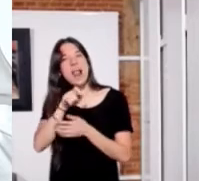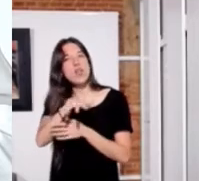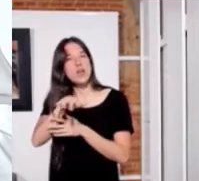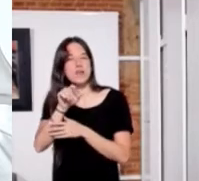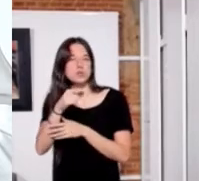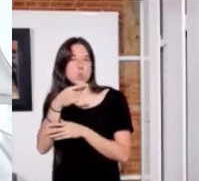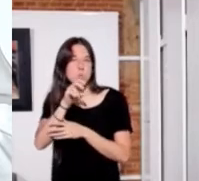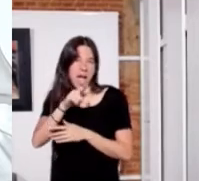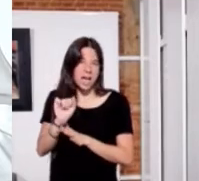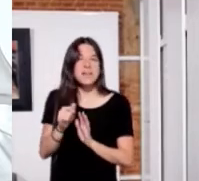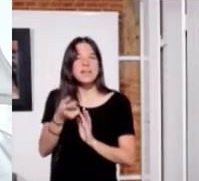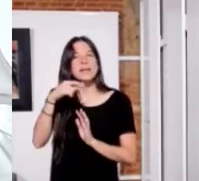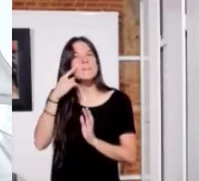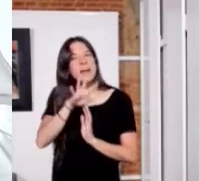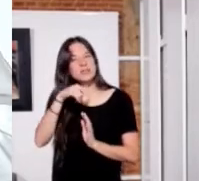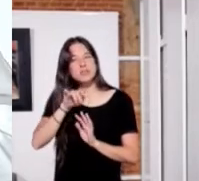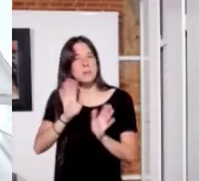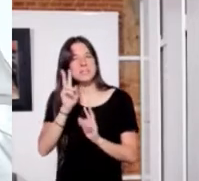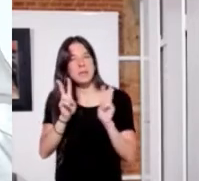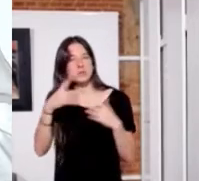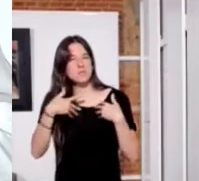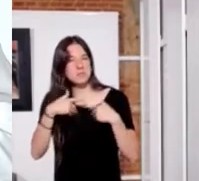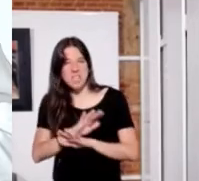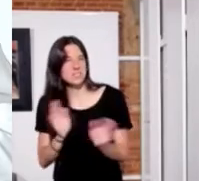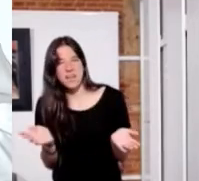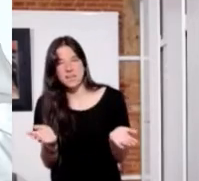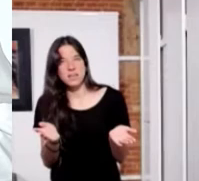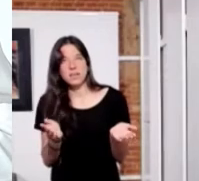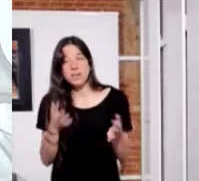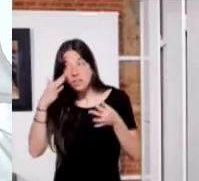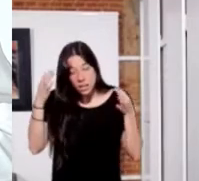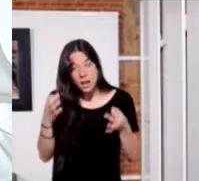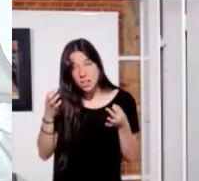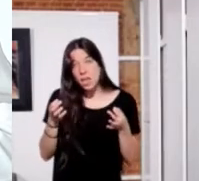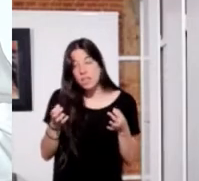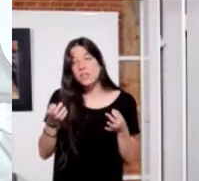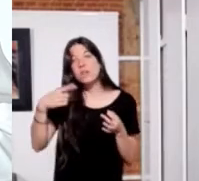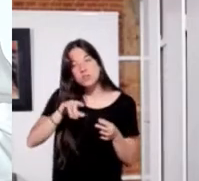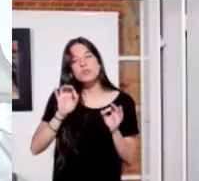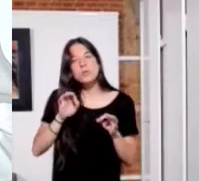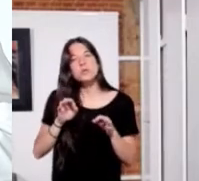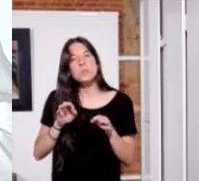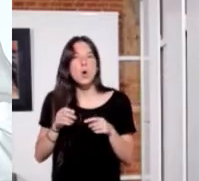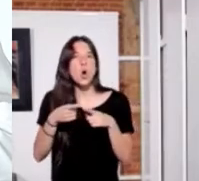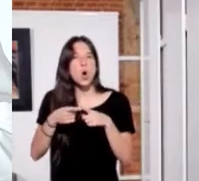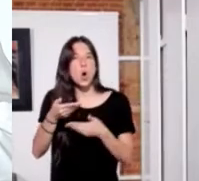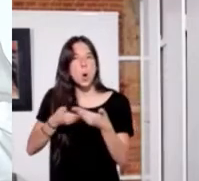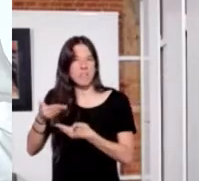que somos meros espectadores del sufrimiento, cuando en realidad estamos siendo cómplices del mal.